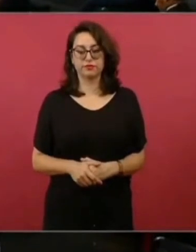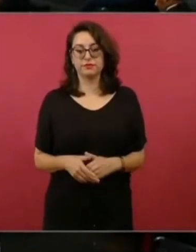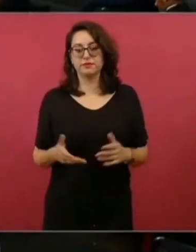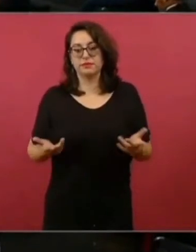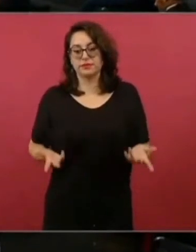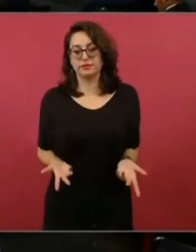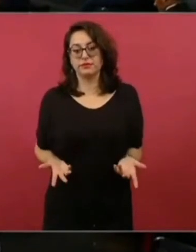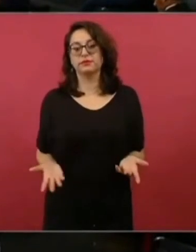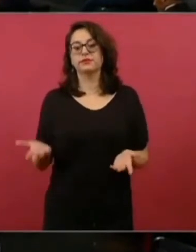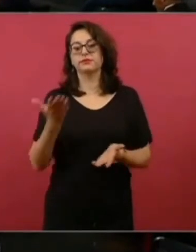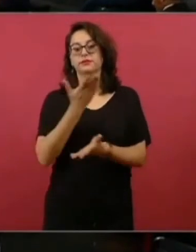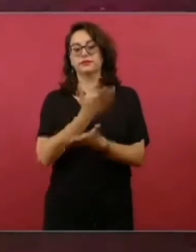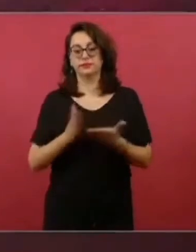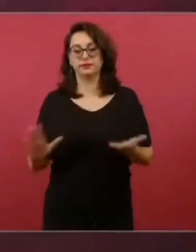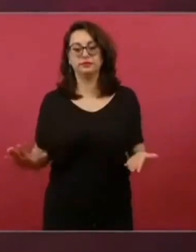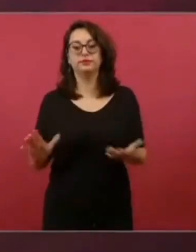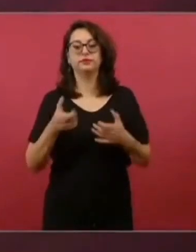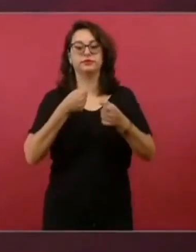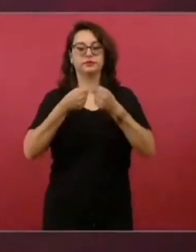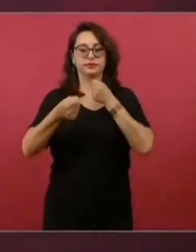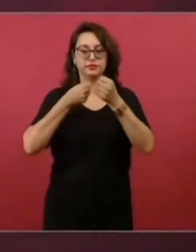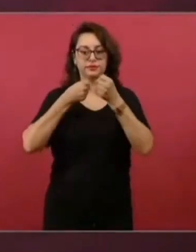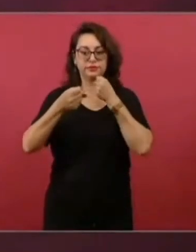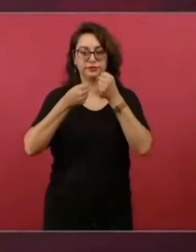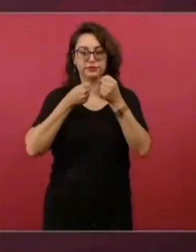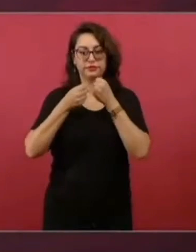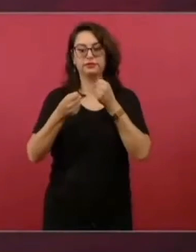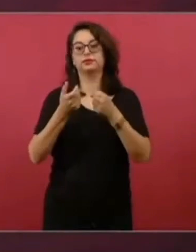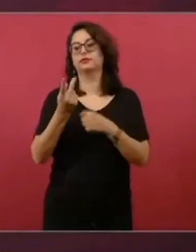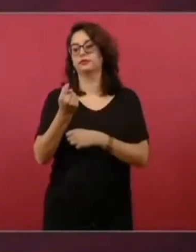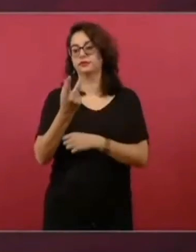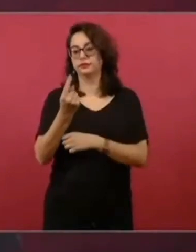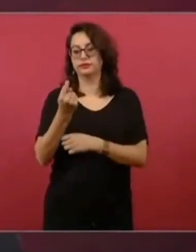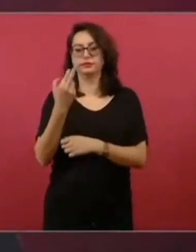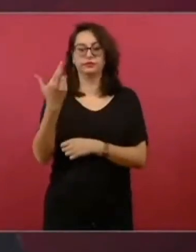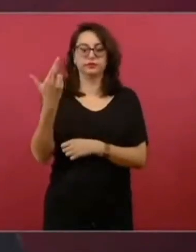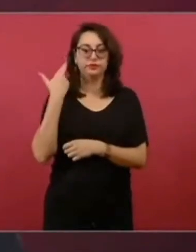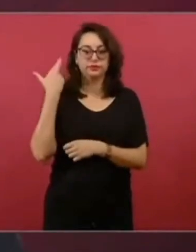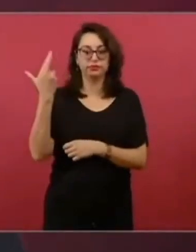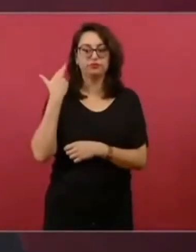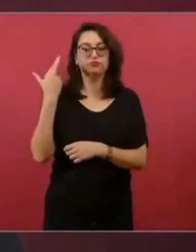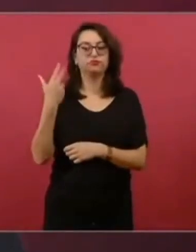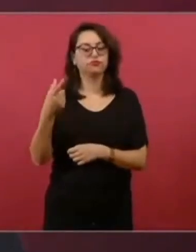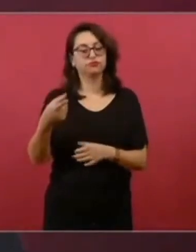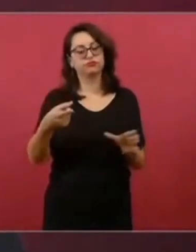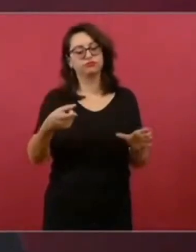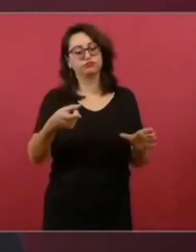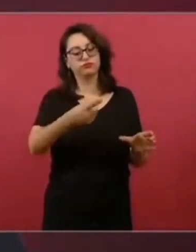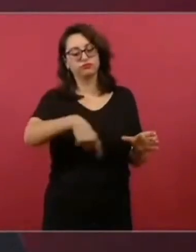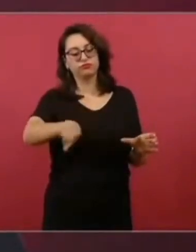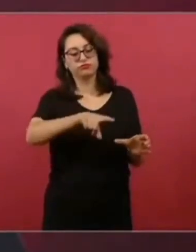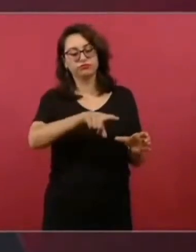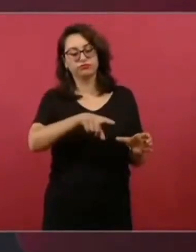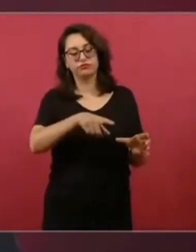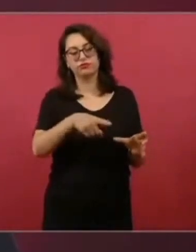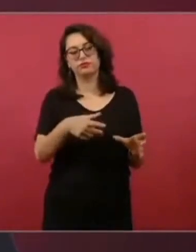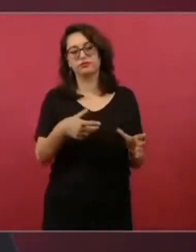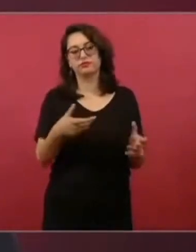periódicos y los medios de la derecha, conservadores,